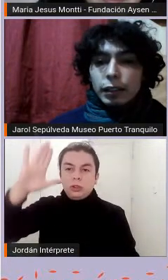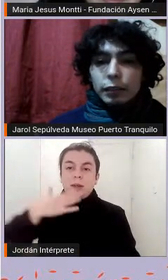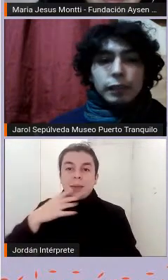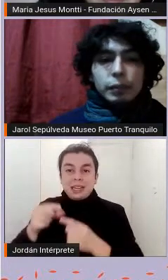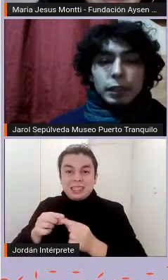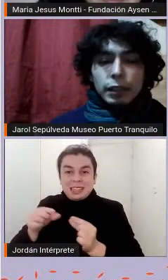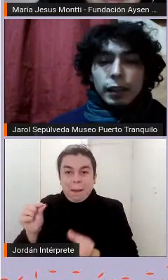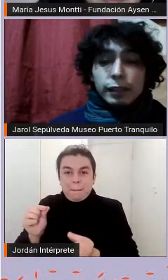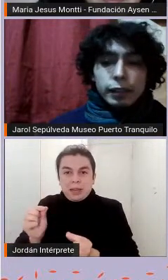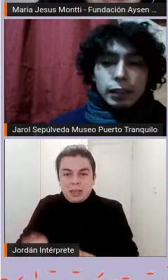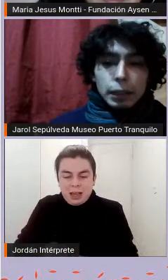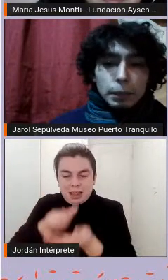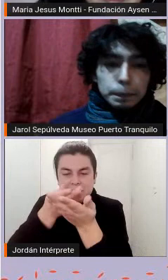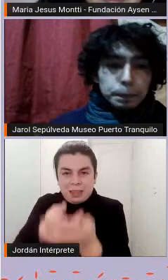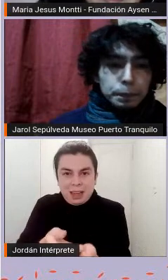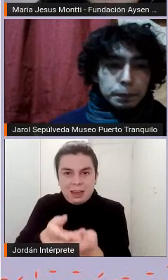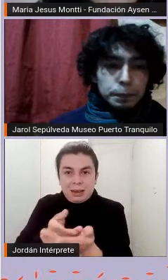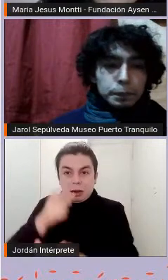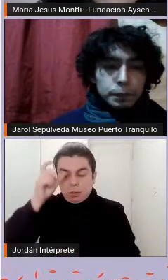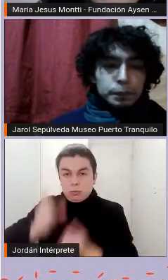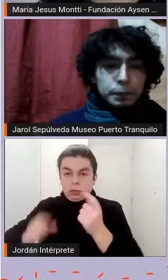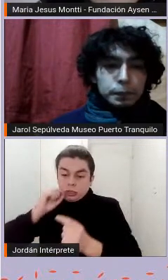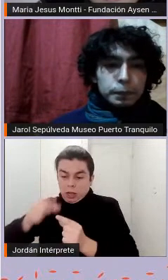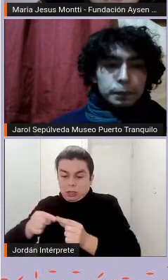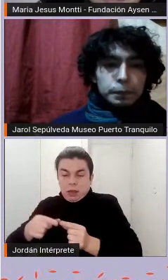significa entregar una semilla ancestral.